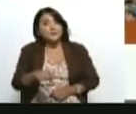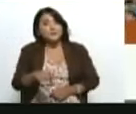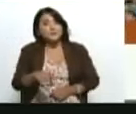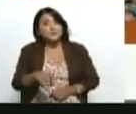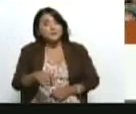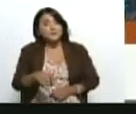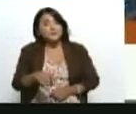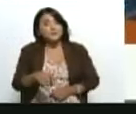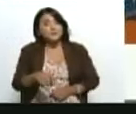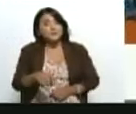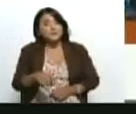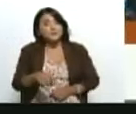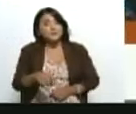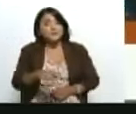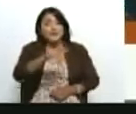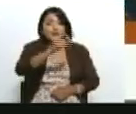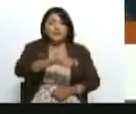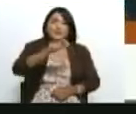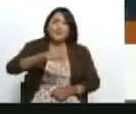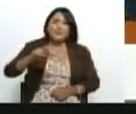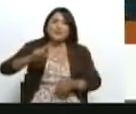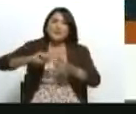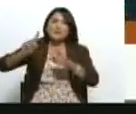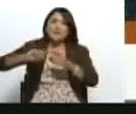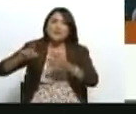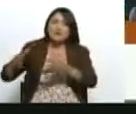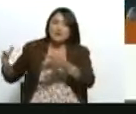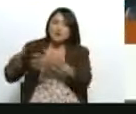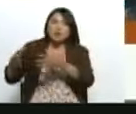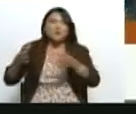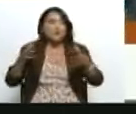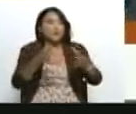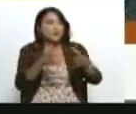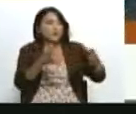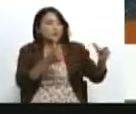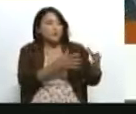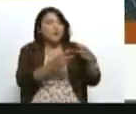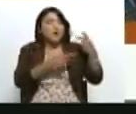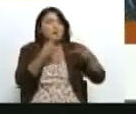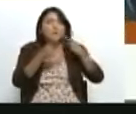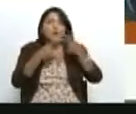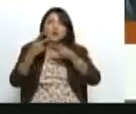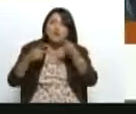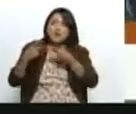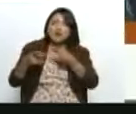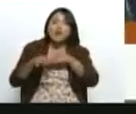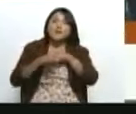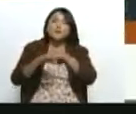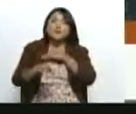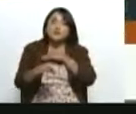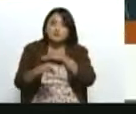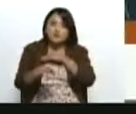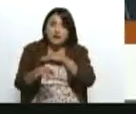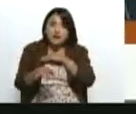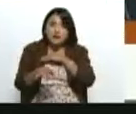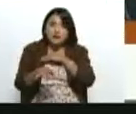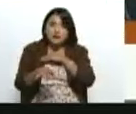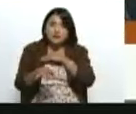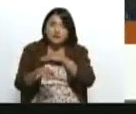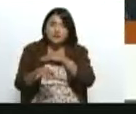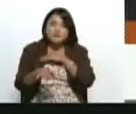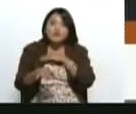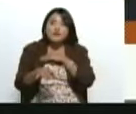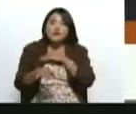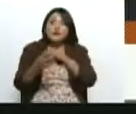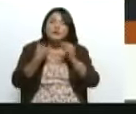compañeros y compañeras de los distintos equipos políticos municipales que van a acompañar todo el